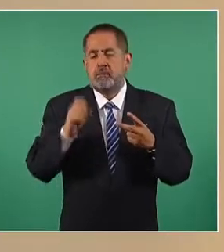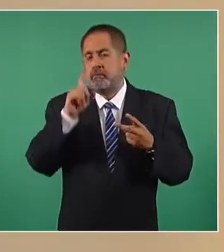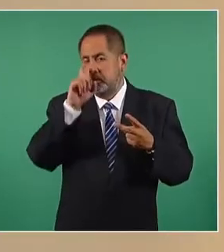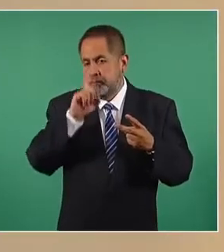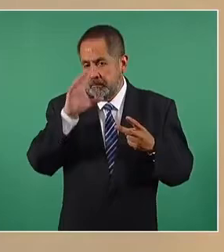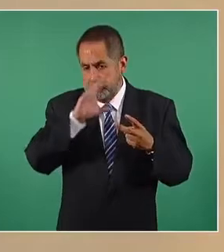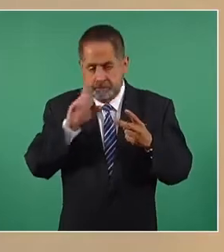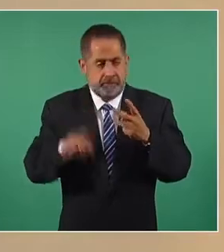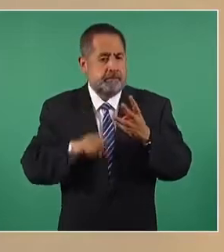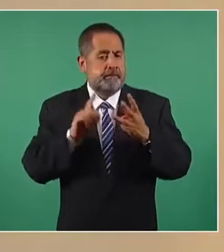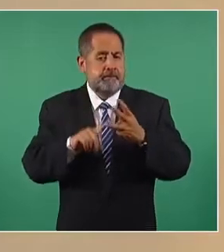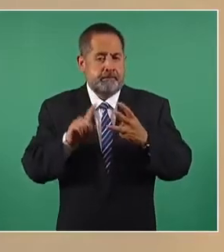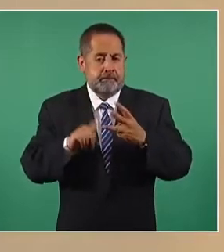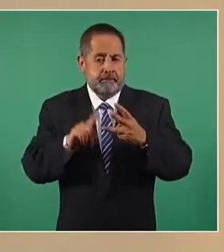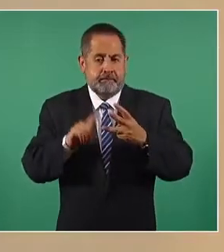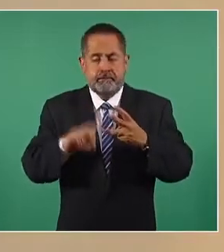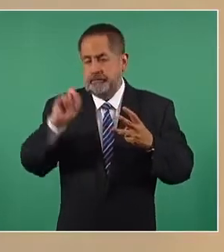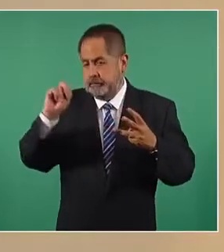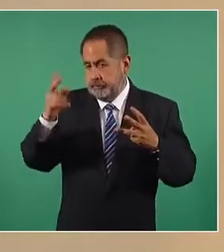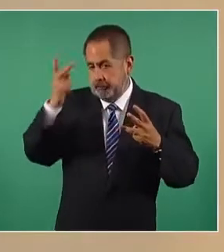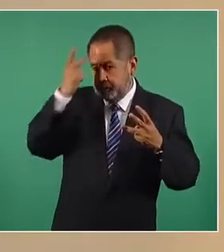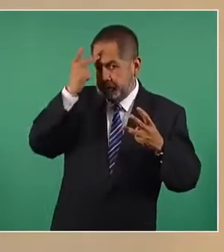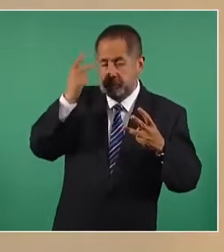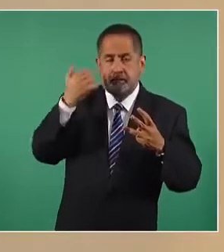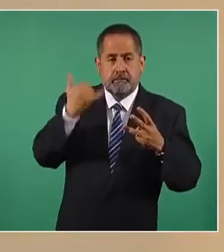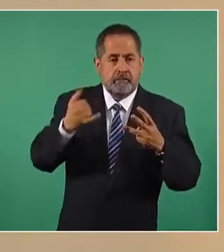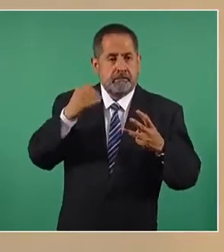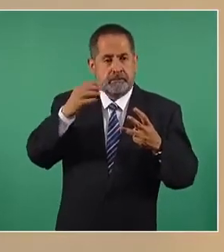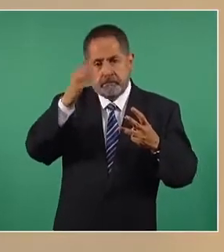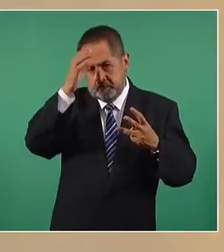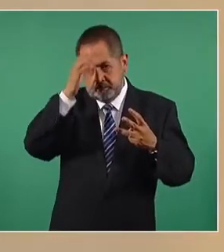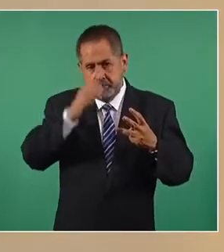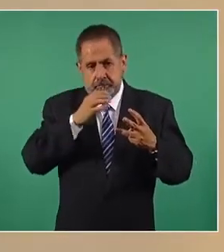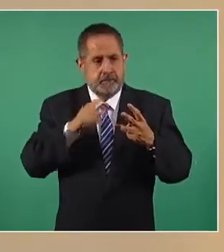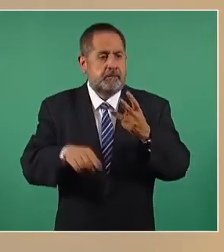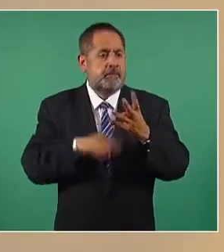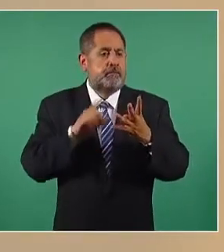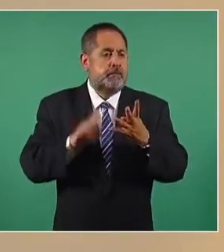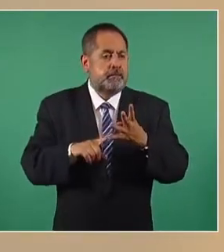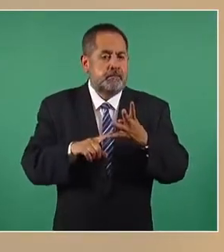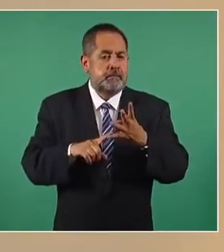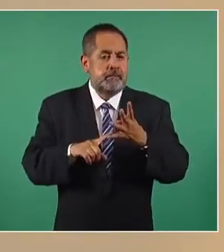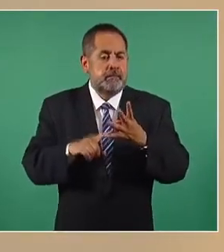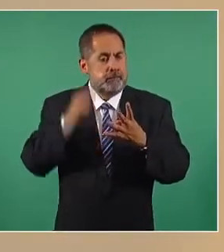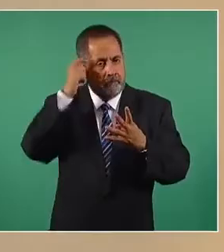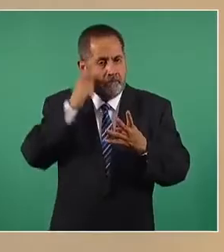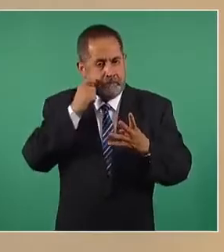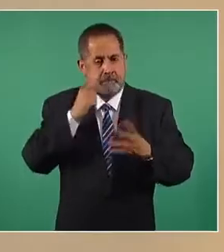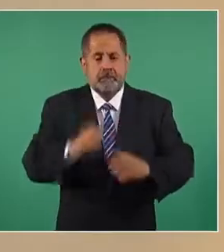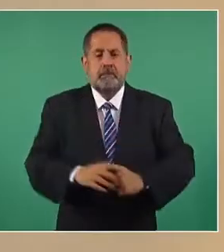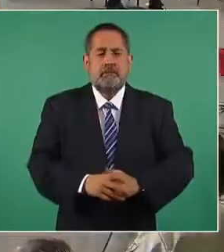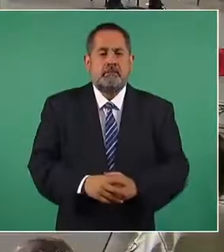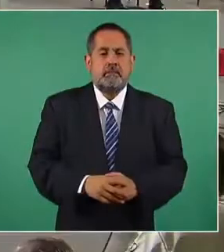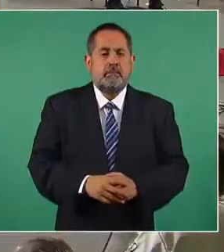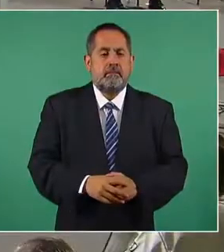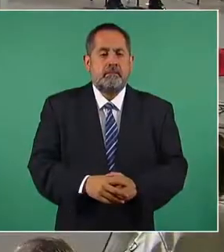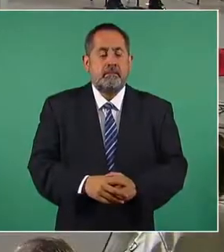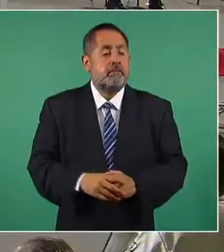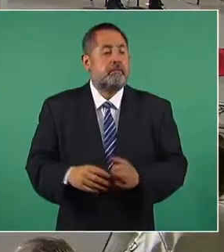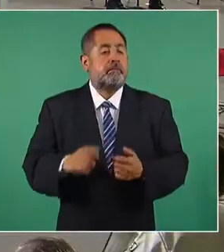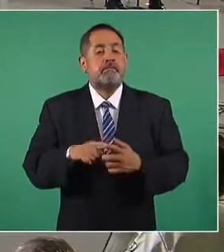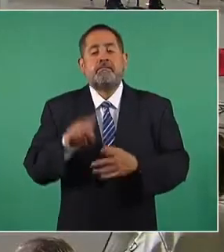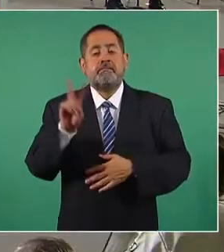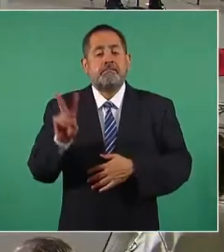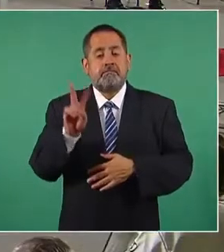Aguascalientes, la 3 San Luis Potosí y Coahuila, la 4 hacia Guerrero. Y el día viernes